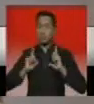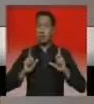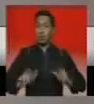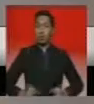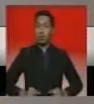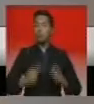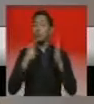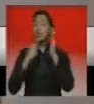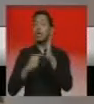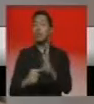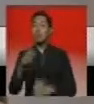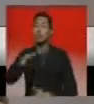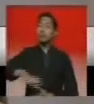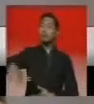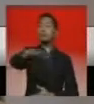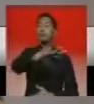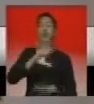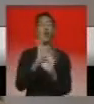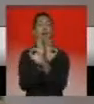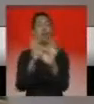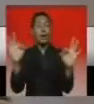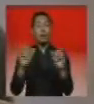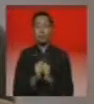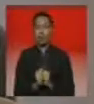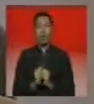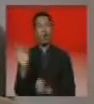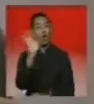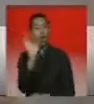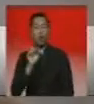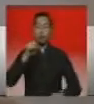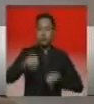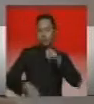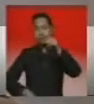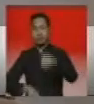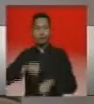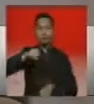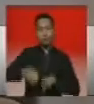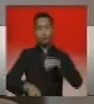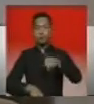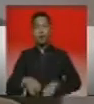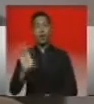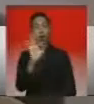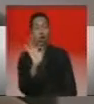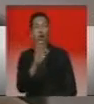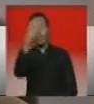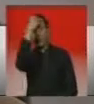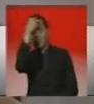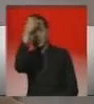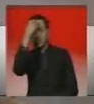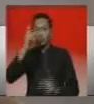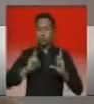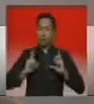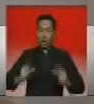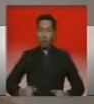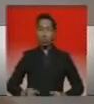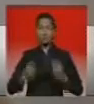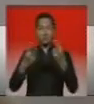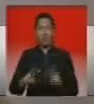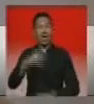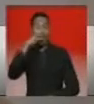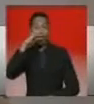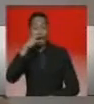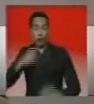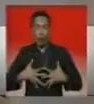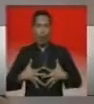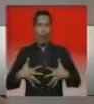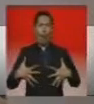de saneamiento ambiental, el tema de ciclovías, el tema de educación, el tema de salud, sobre todo la desnutrición, ¿no? Que está, bueno, pongamos